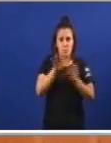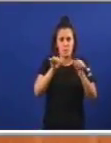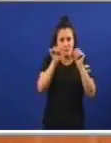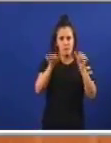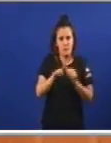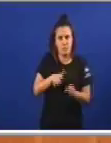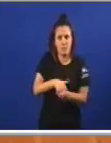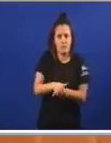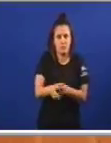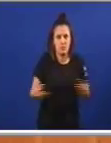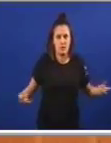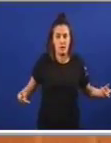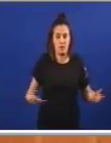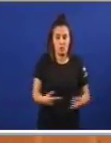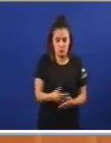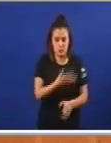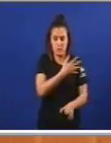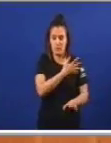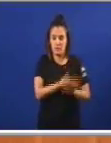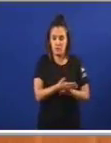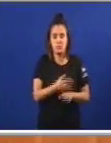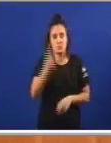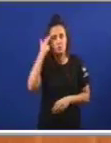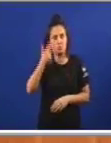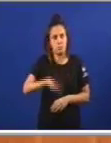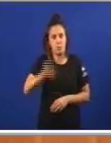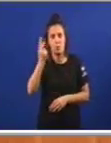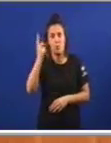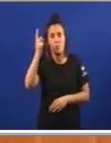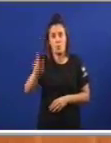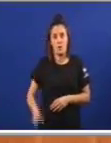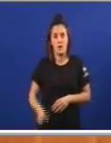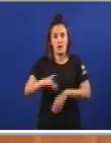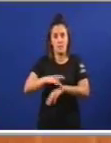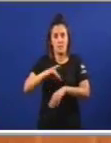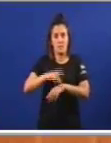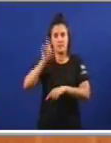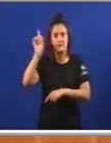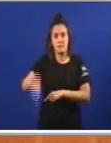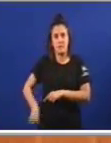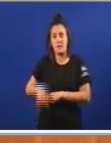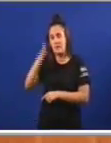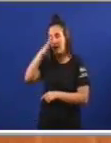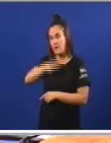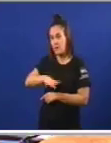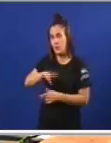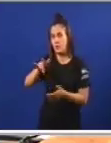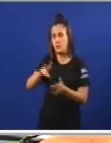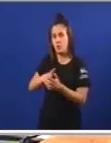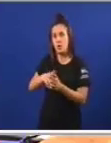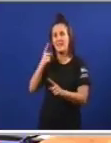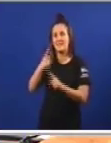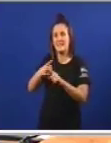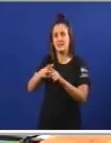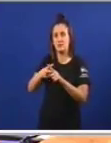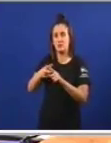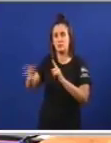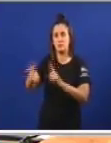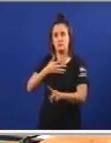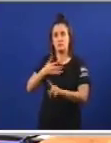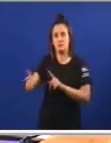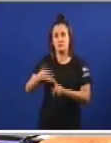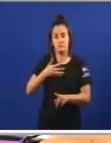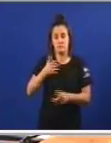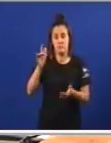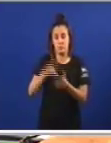repercusión dos recortes denunciados. O suicidio dunha paciente e unha denuncia dunha presunta agresión sexual por parte de outra paciente